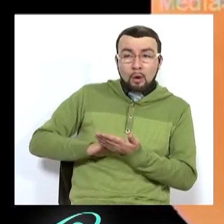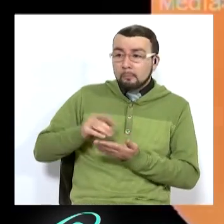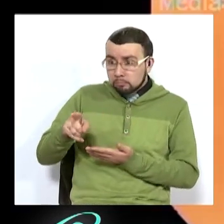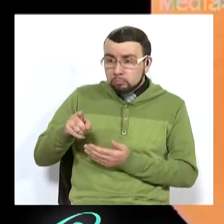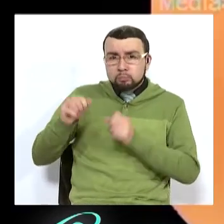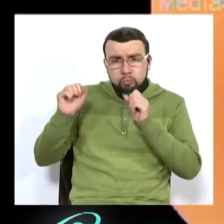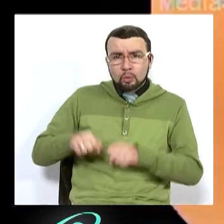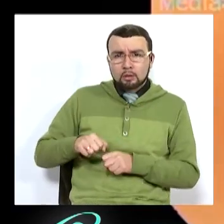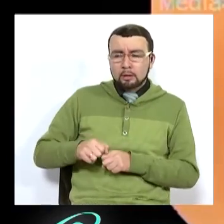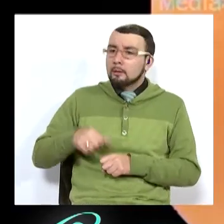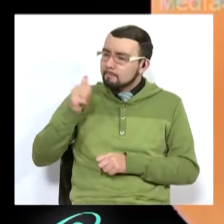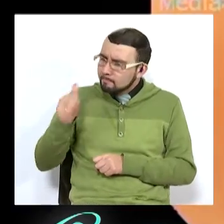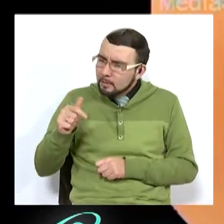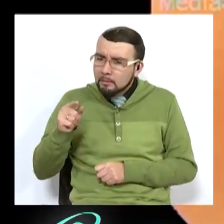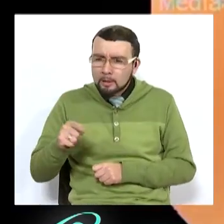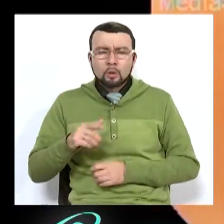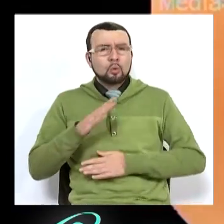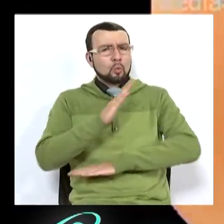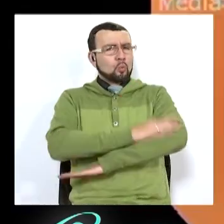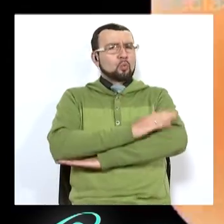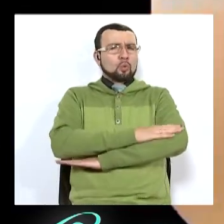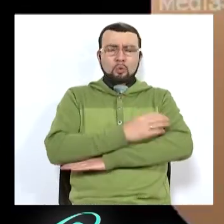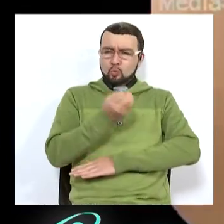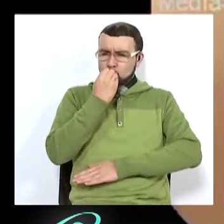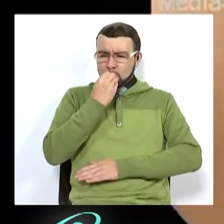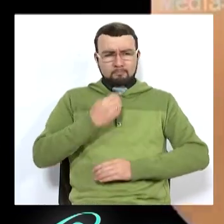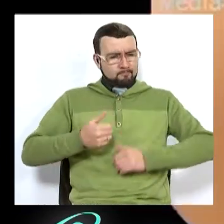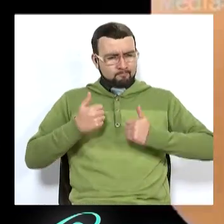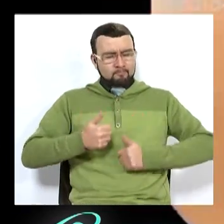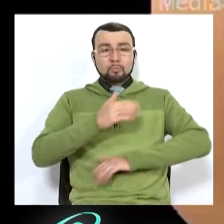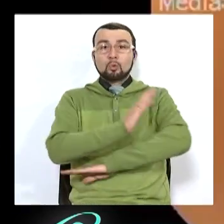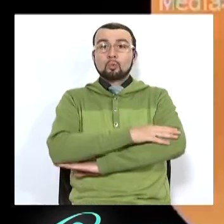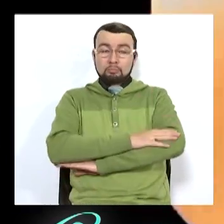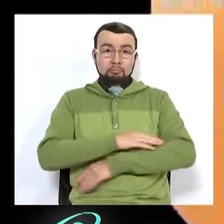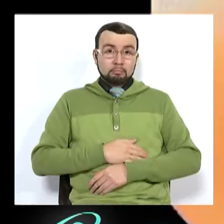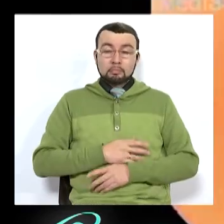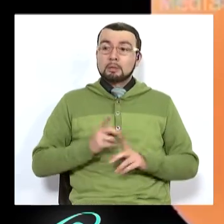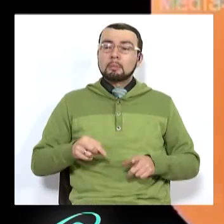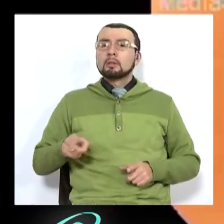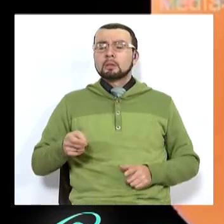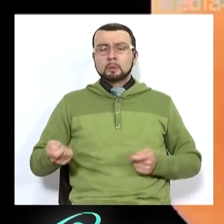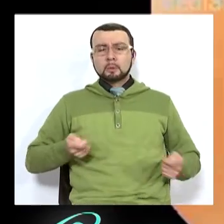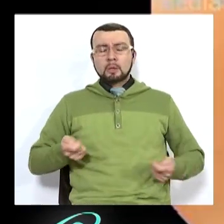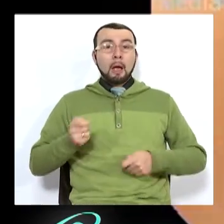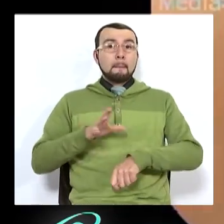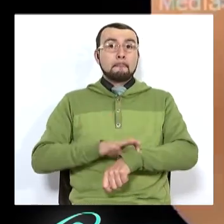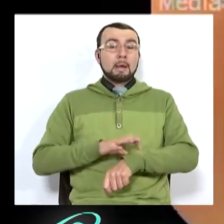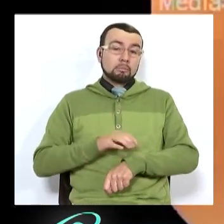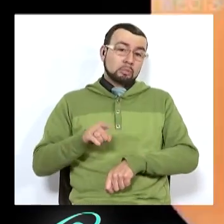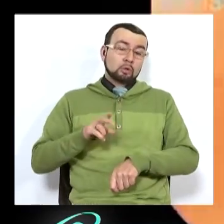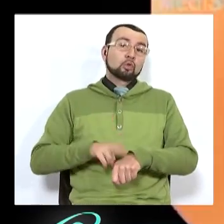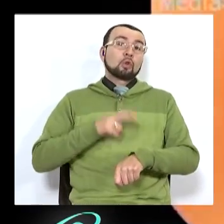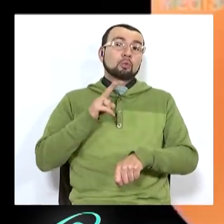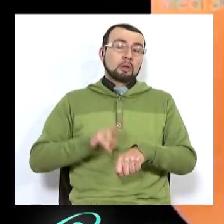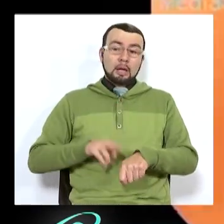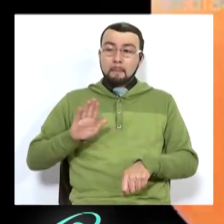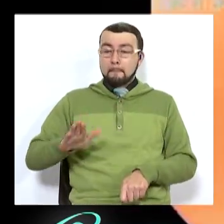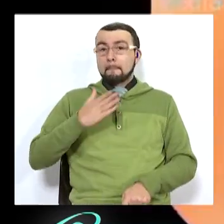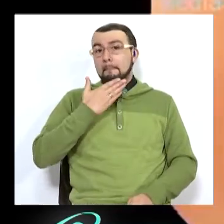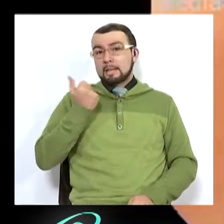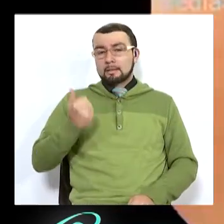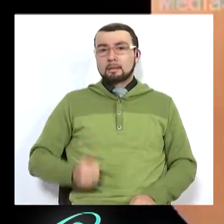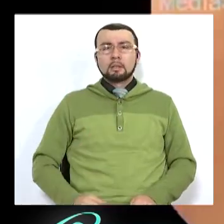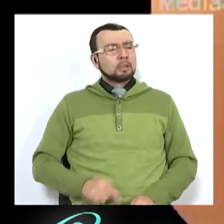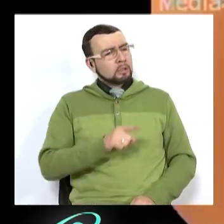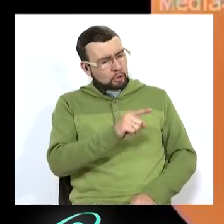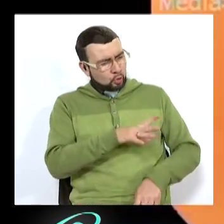en la medida que construyamos hábitos de alimentación saludables y en la medida que podamos utilizar medicamentos naturales más que medicamentos alopáticos. Ahora que decía el